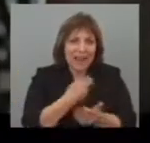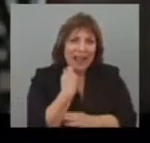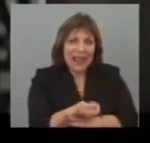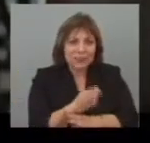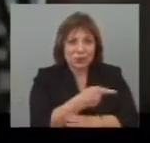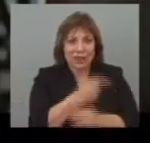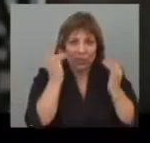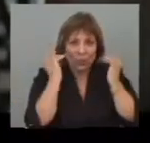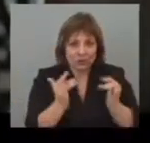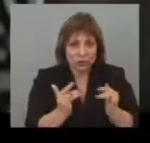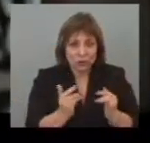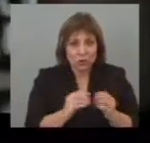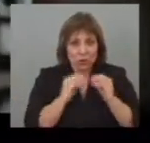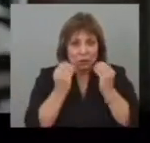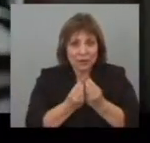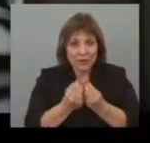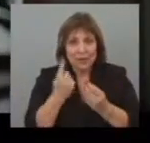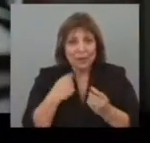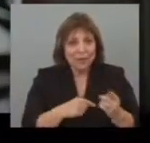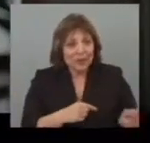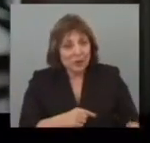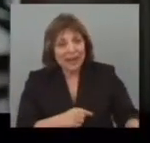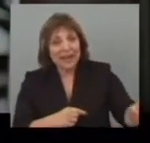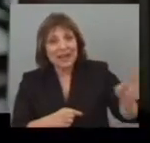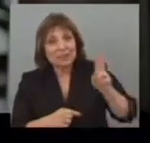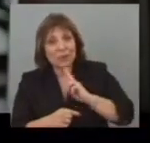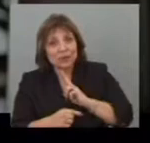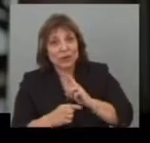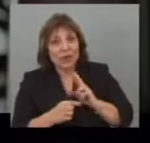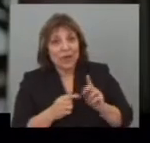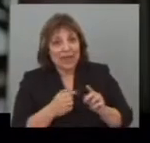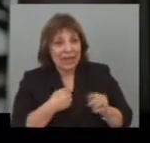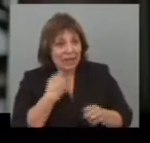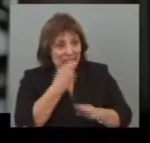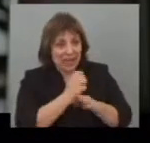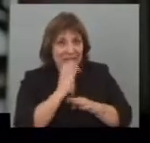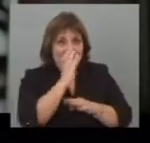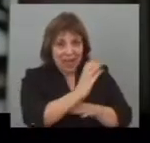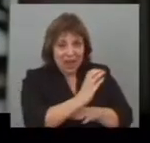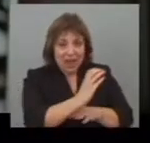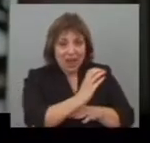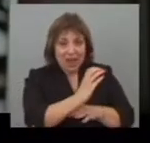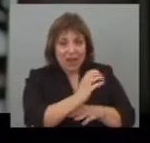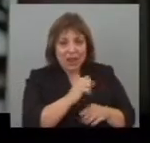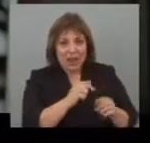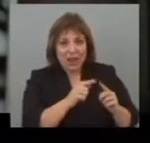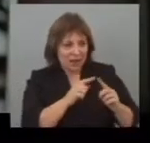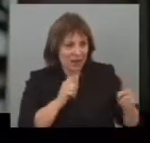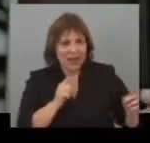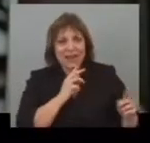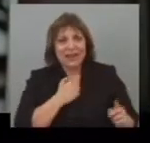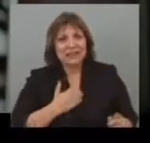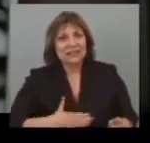alumno. Sin embargo, la correspondencia entre ese gasto incrementado por alumno y los resultados distan de ser